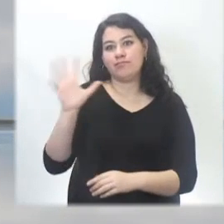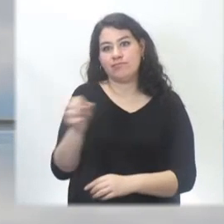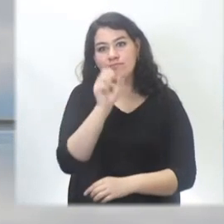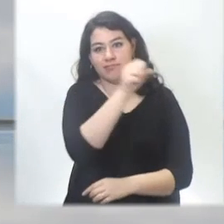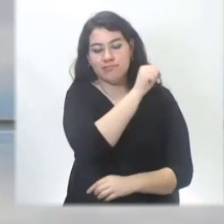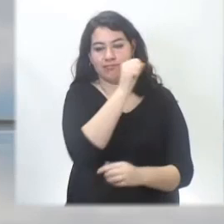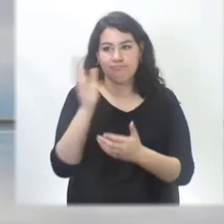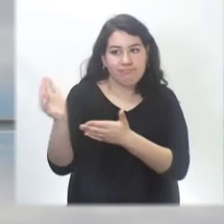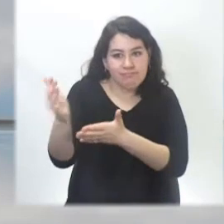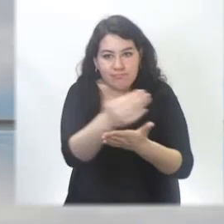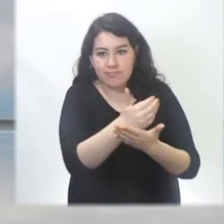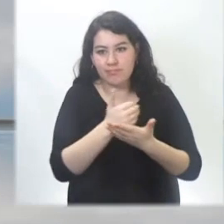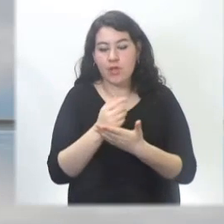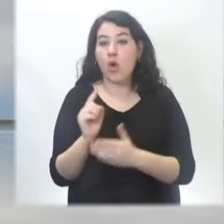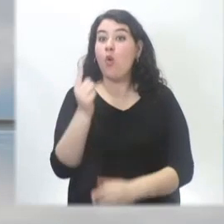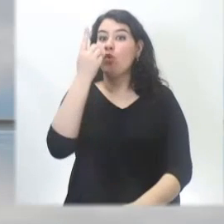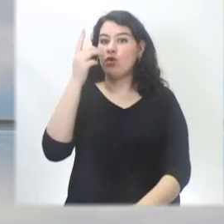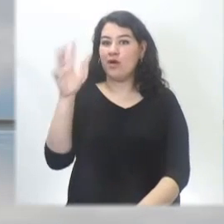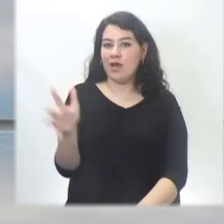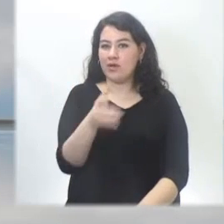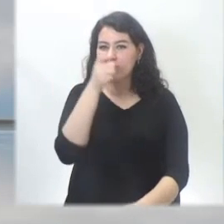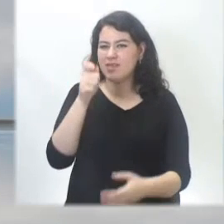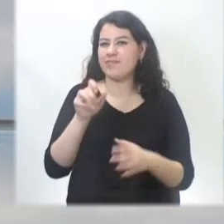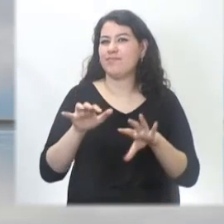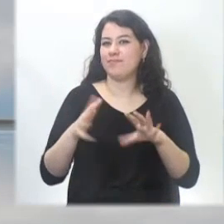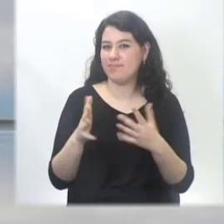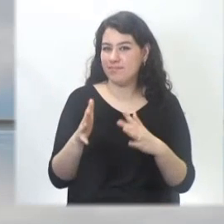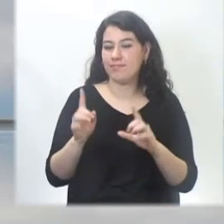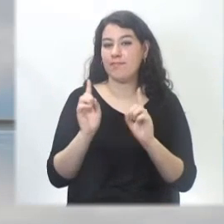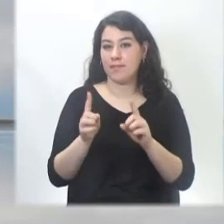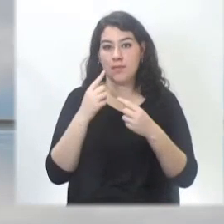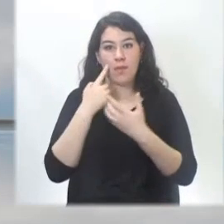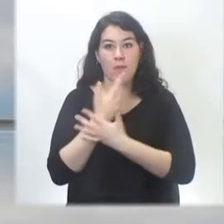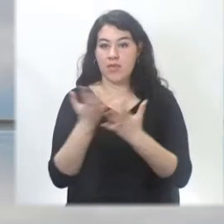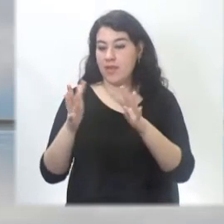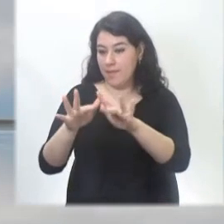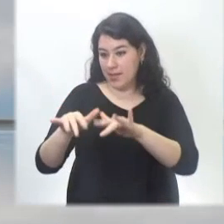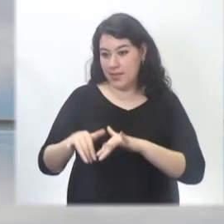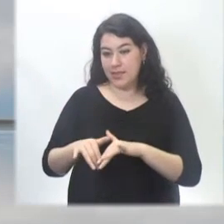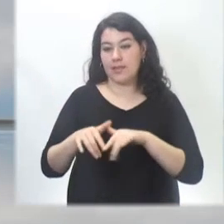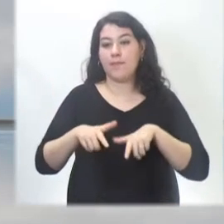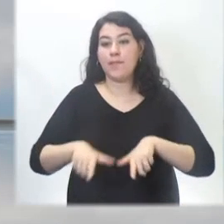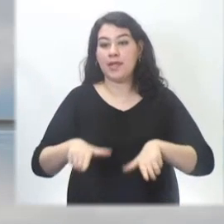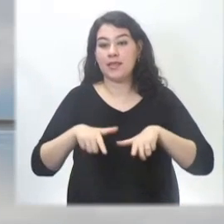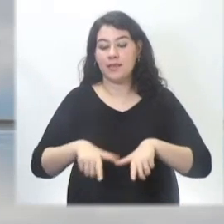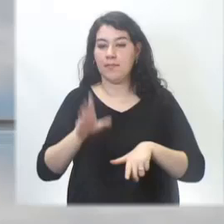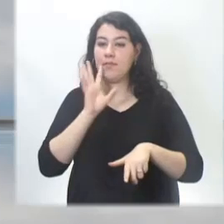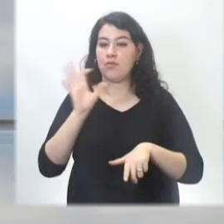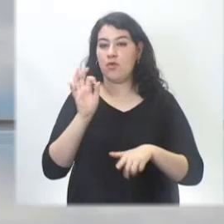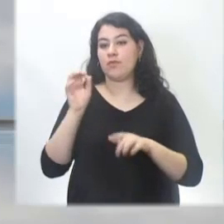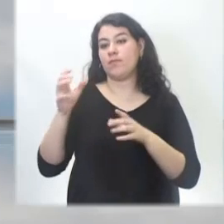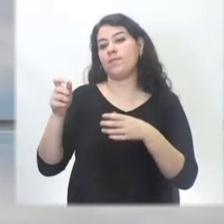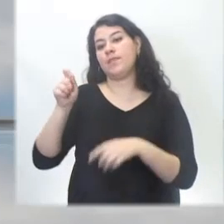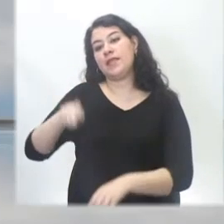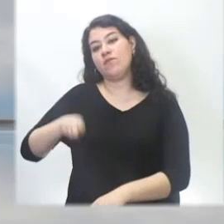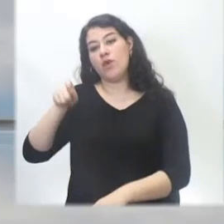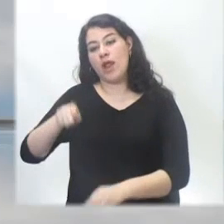Y una de las cosas que consigo, que está reflejado en el expediente del Tribunal de